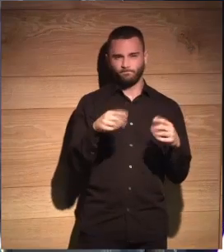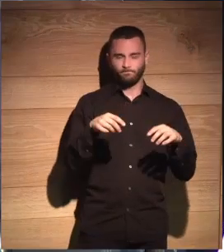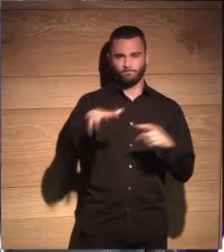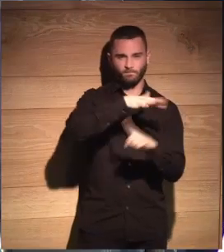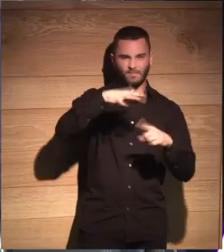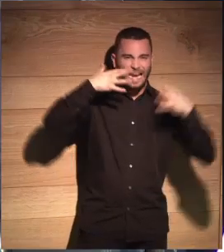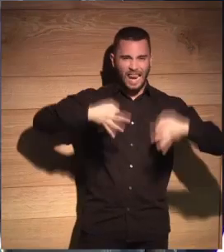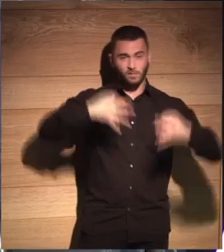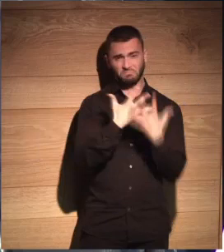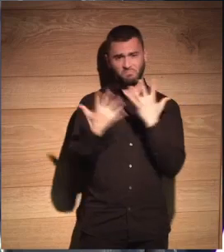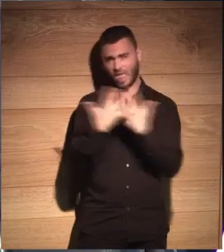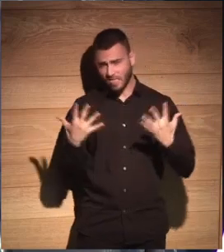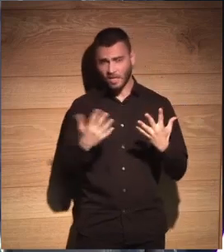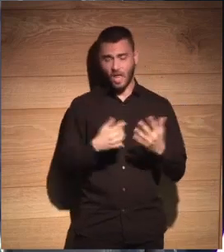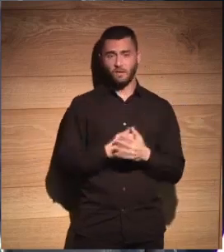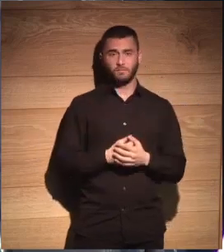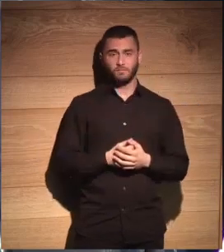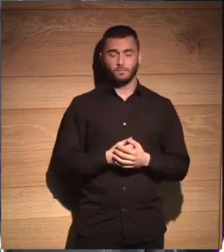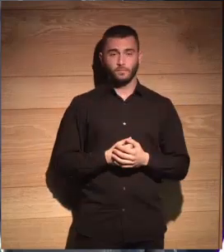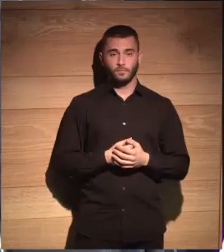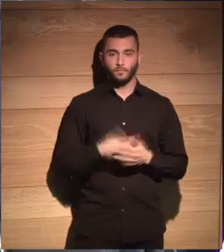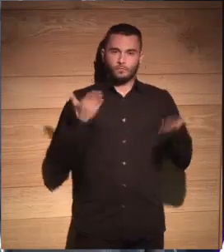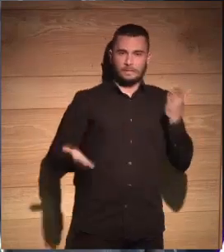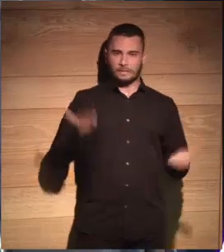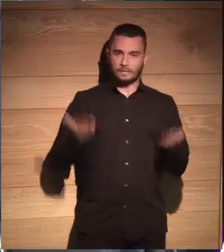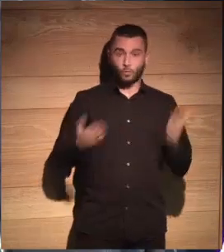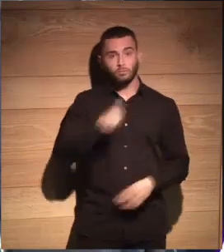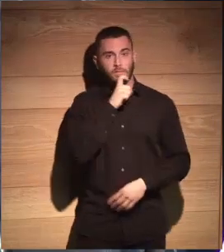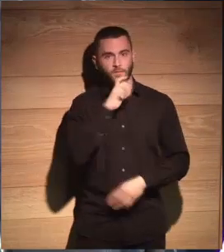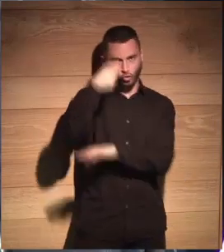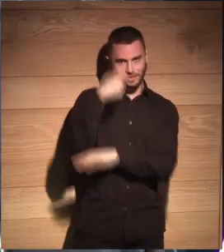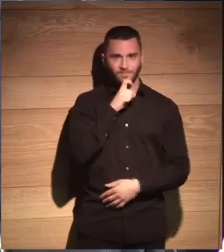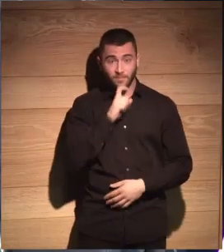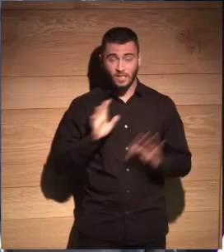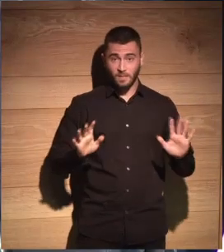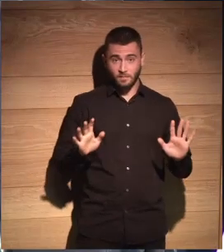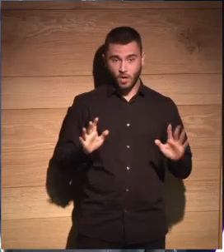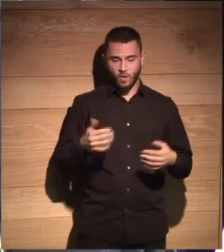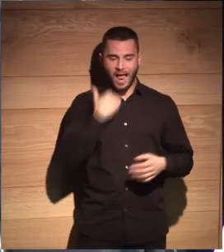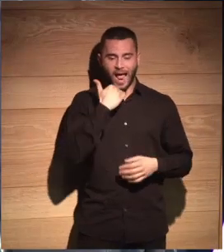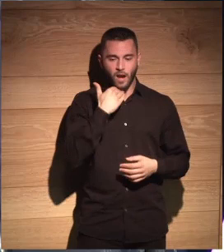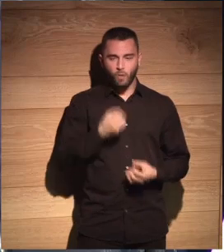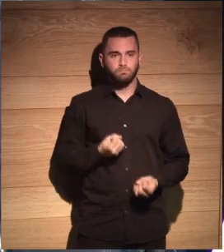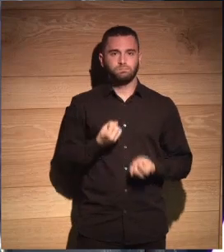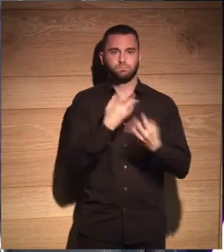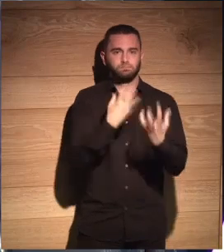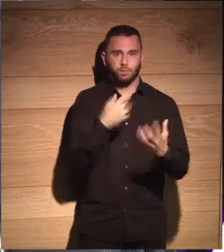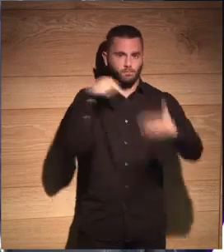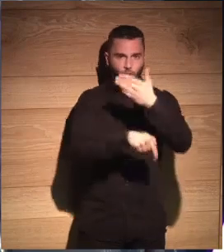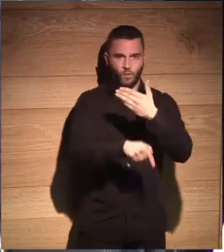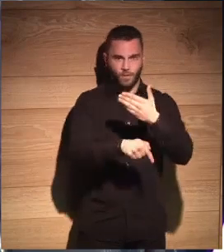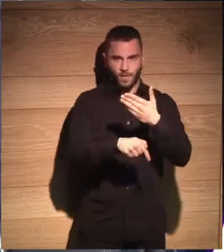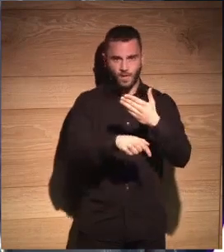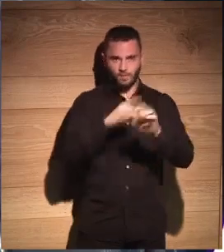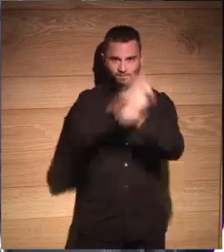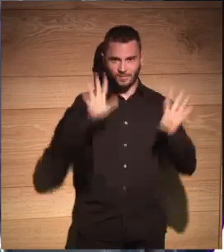bastante realista. Es un difícil equilibrio, quizá, entre algo muy expresivo, que recuerda a veces a